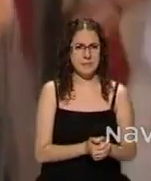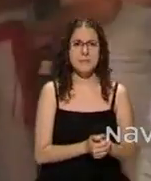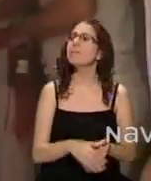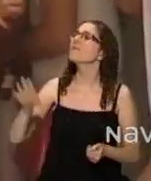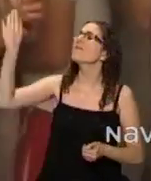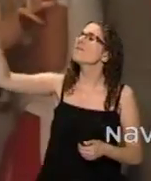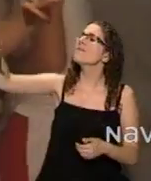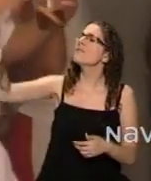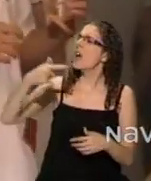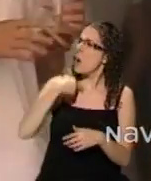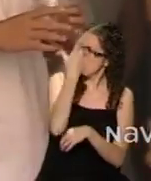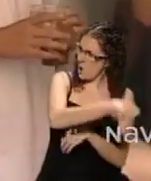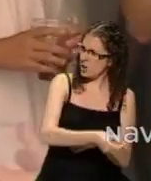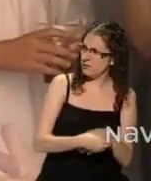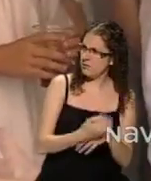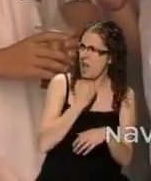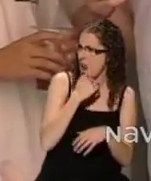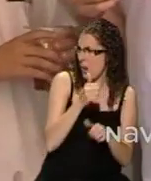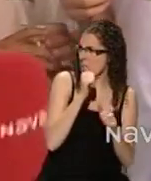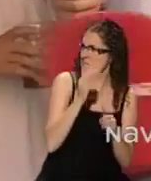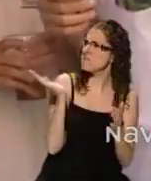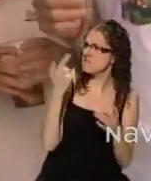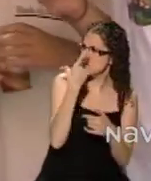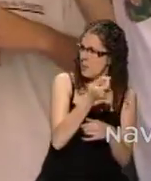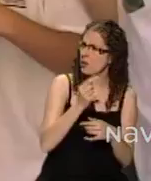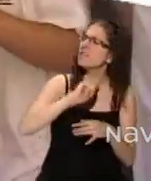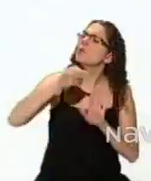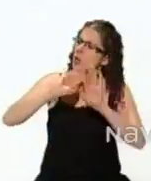Rebeca, que me voy a tomar algo, ¿eh? Luego vuelvo.